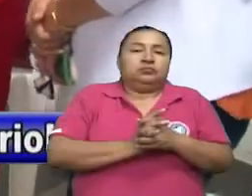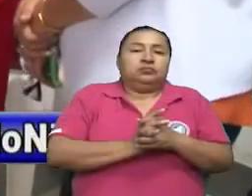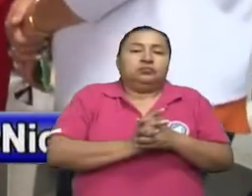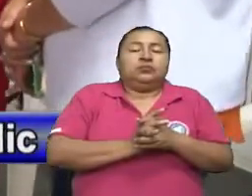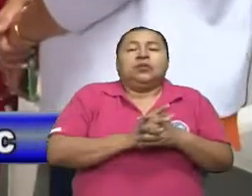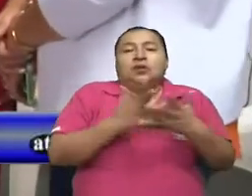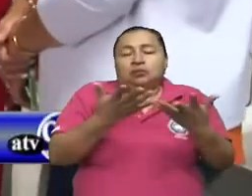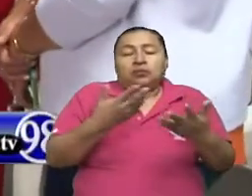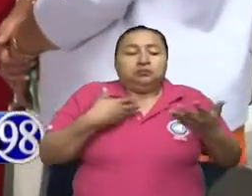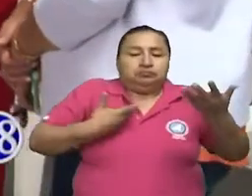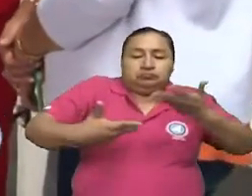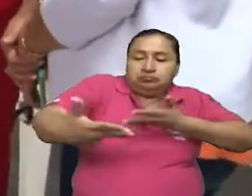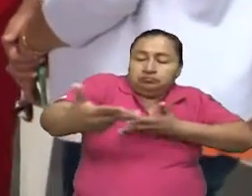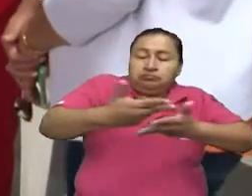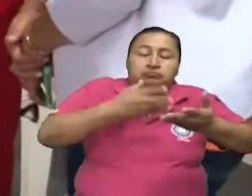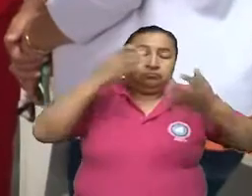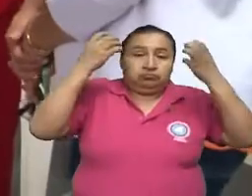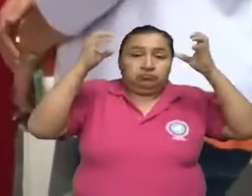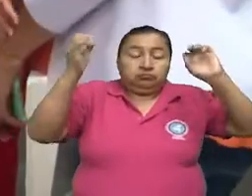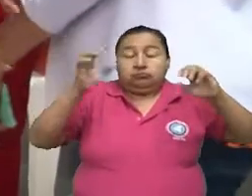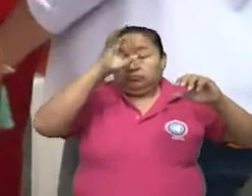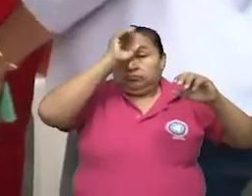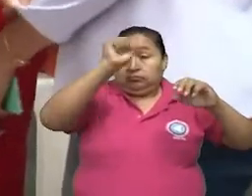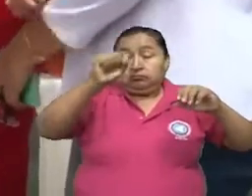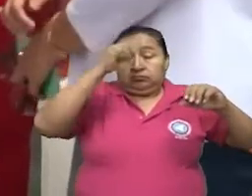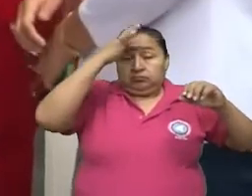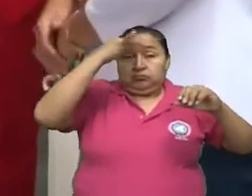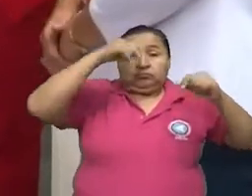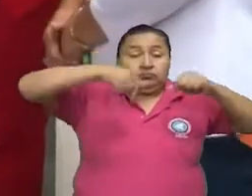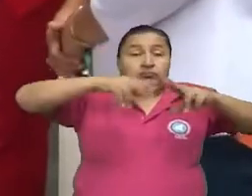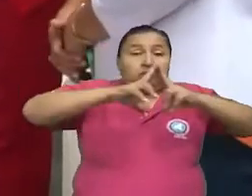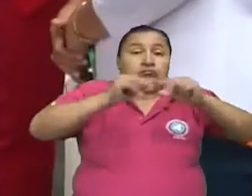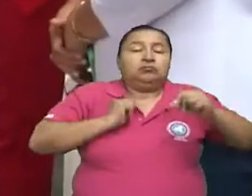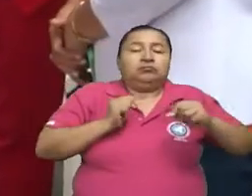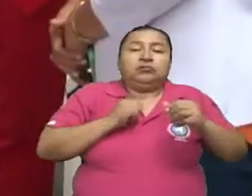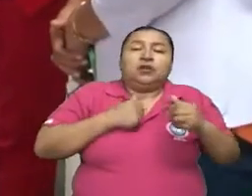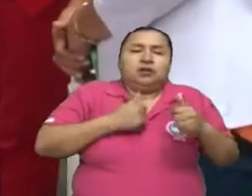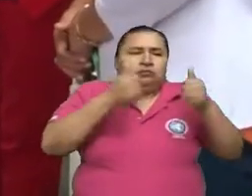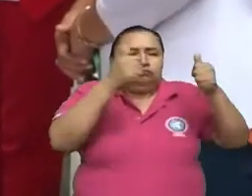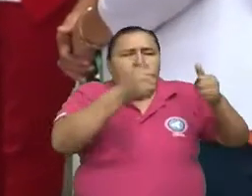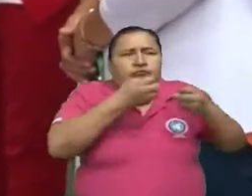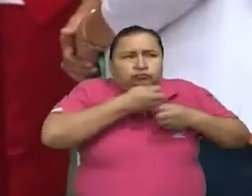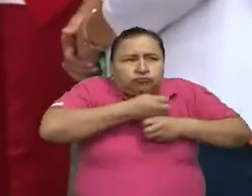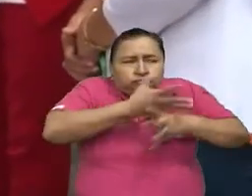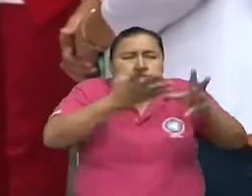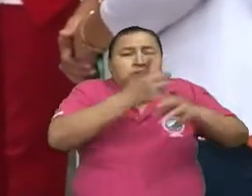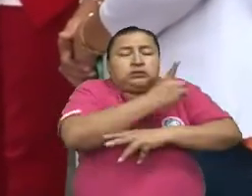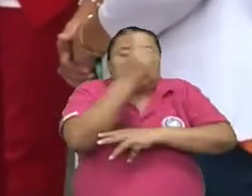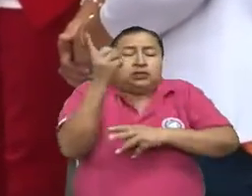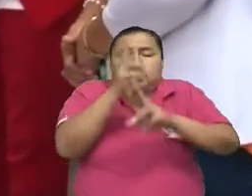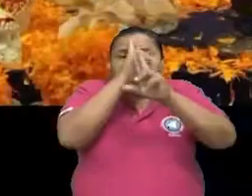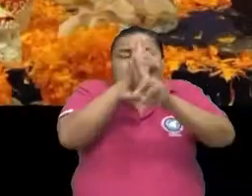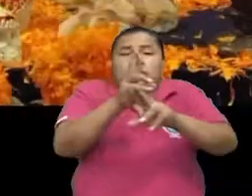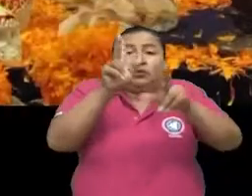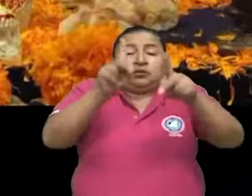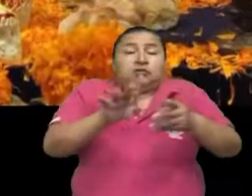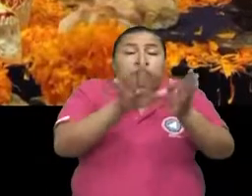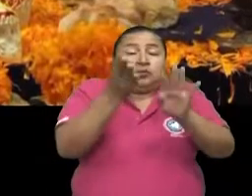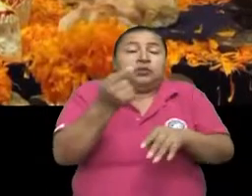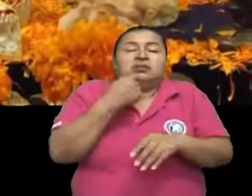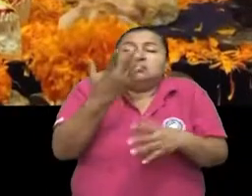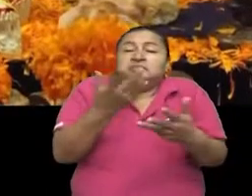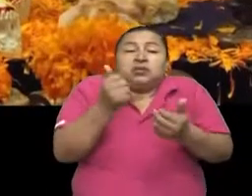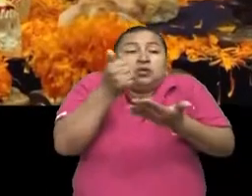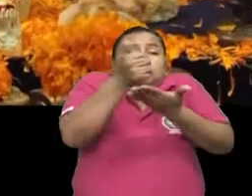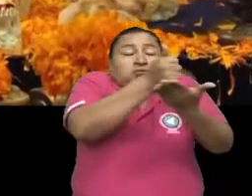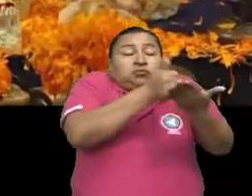Como un intercambio cultural, la Embajada de México en Nicaragua exhibirá en celebración del Día de los Fieles Difuntos un altar u